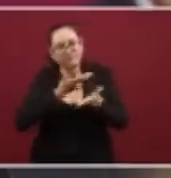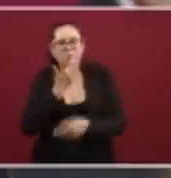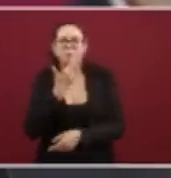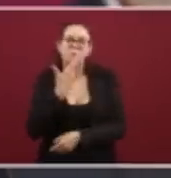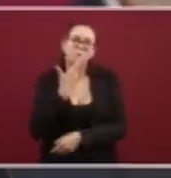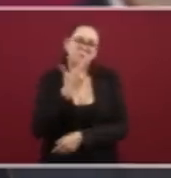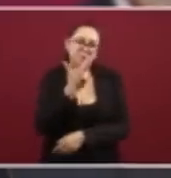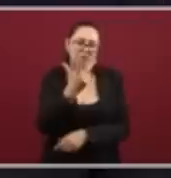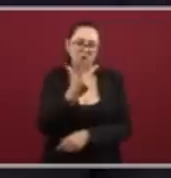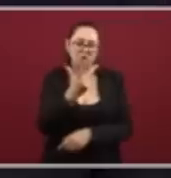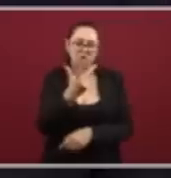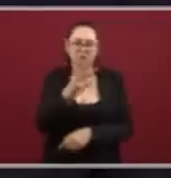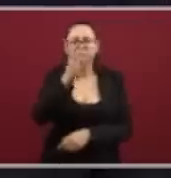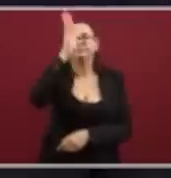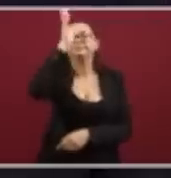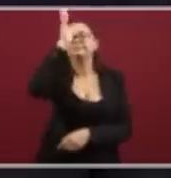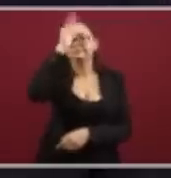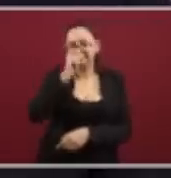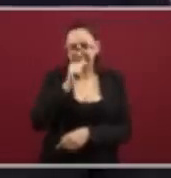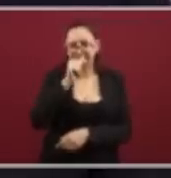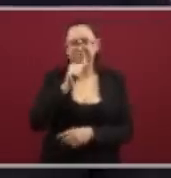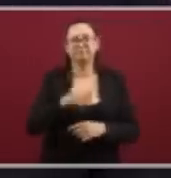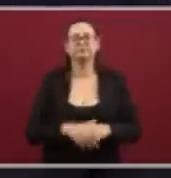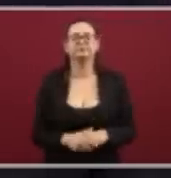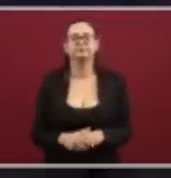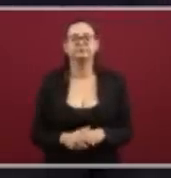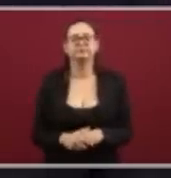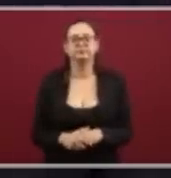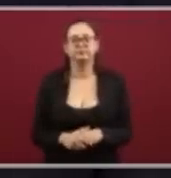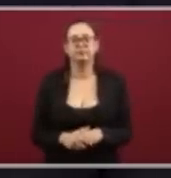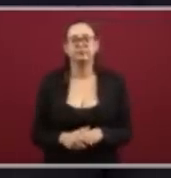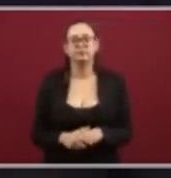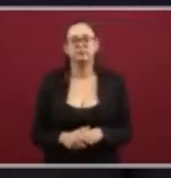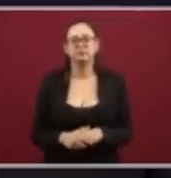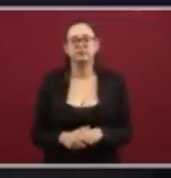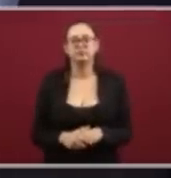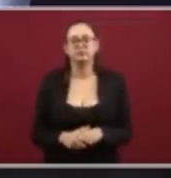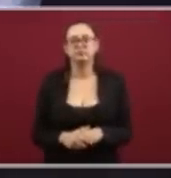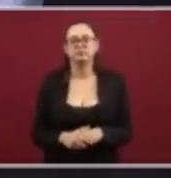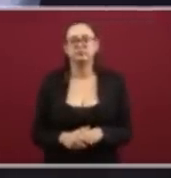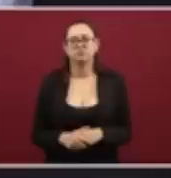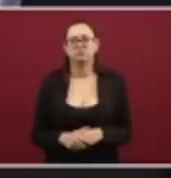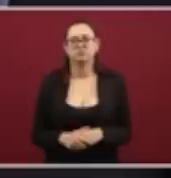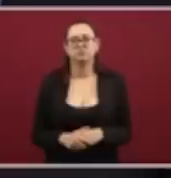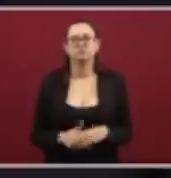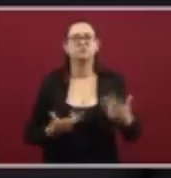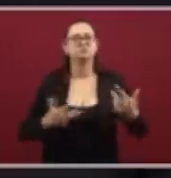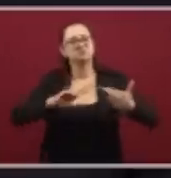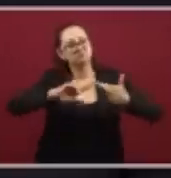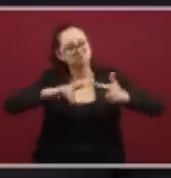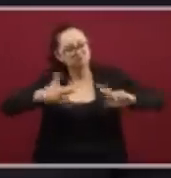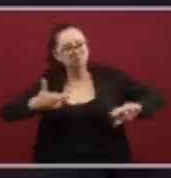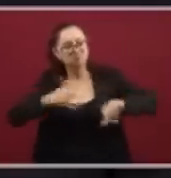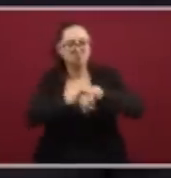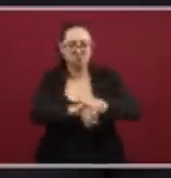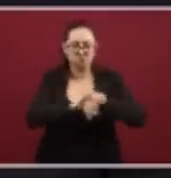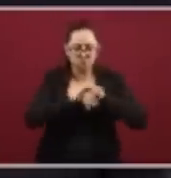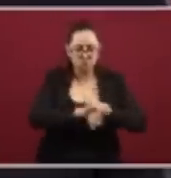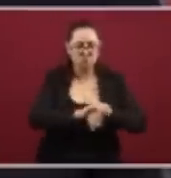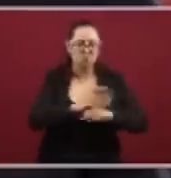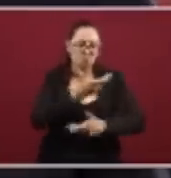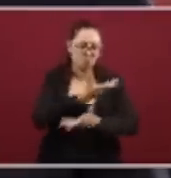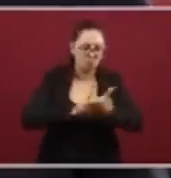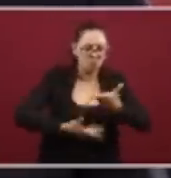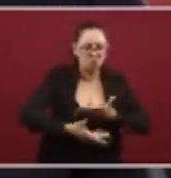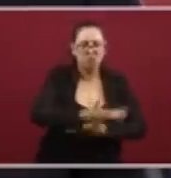y llegar a un acuerdo y mantener relaciones de amistad de cooperación